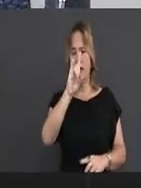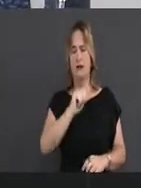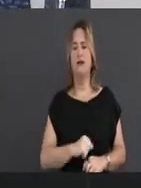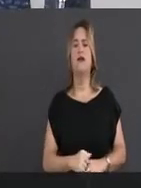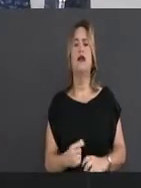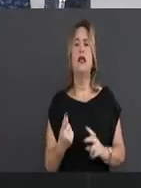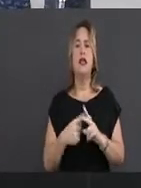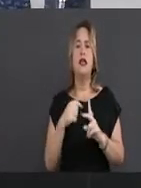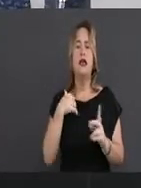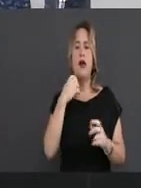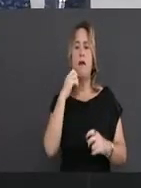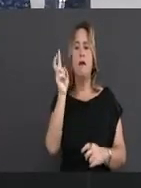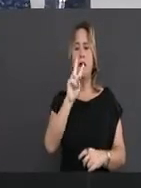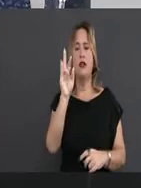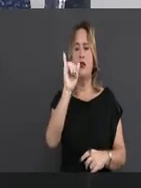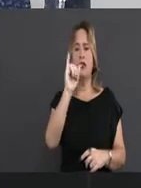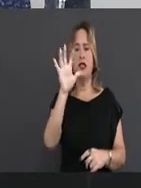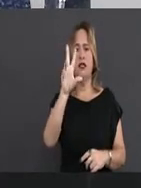58-55-3709 y el